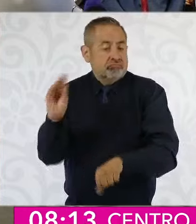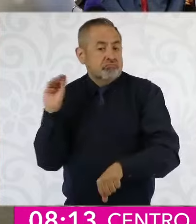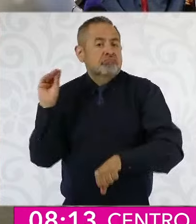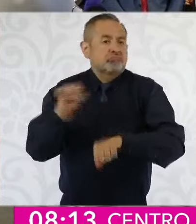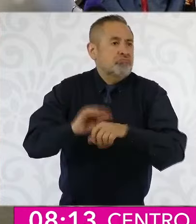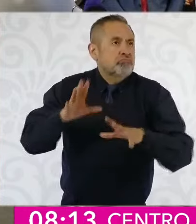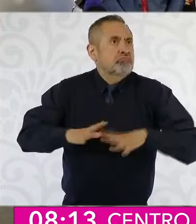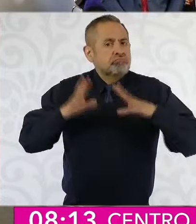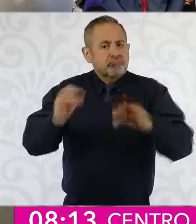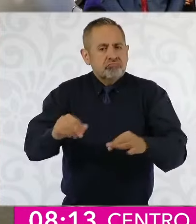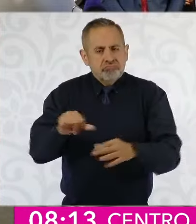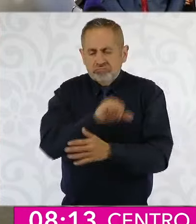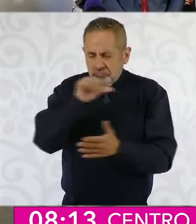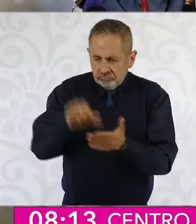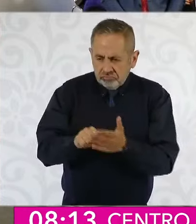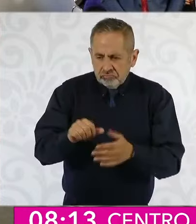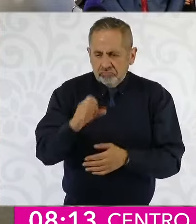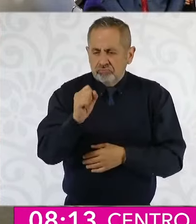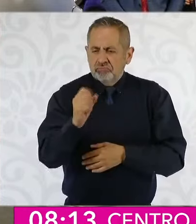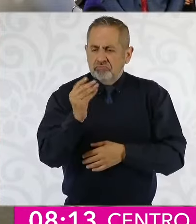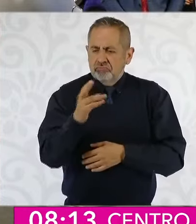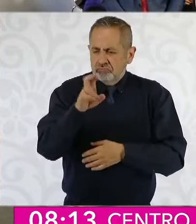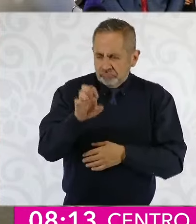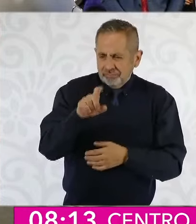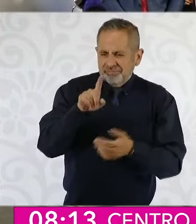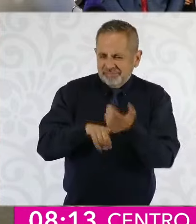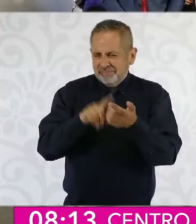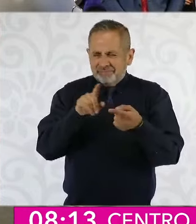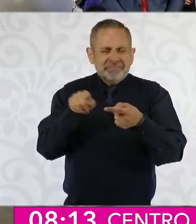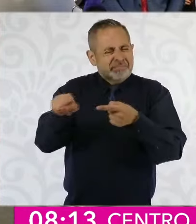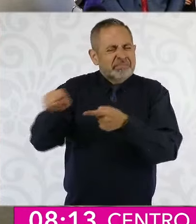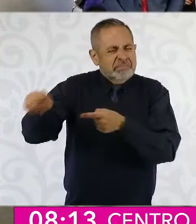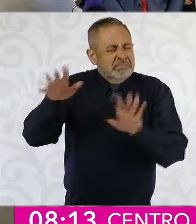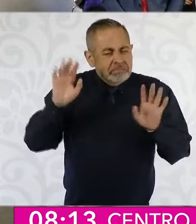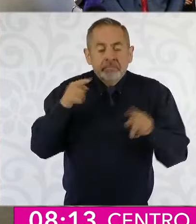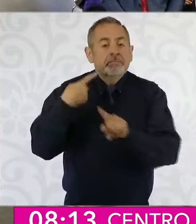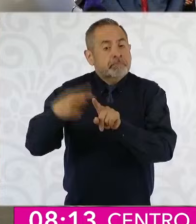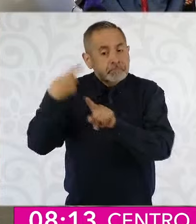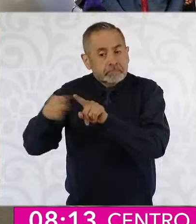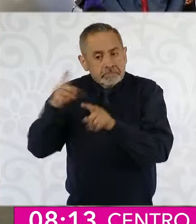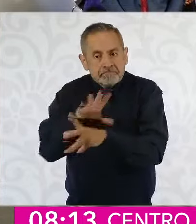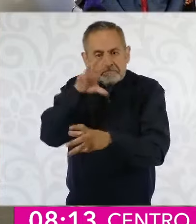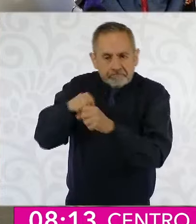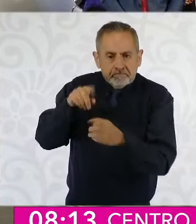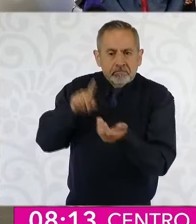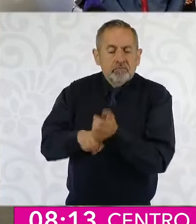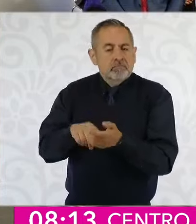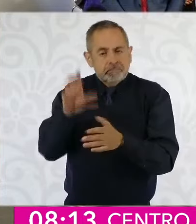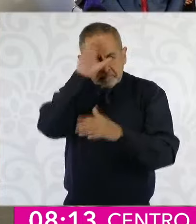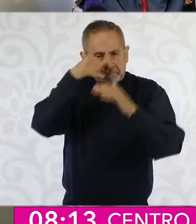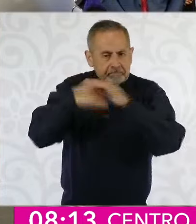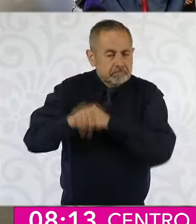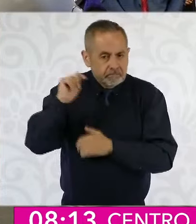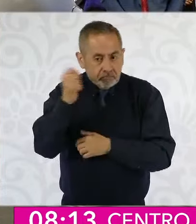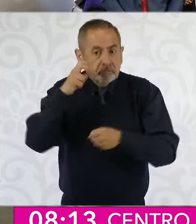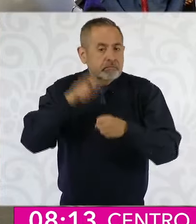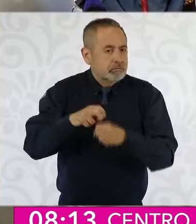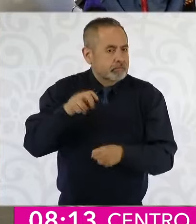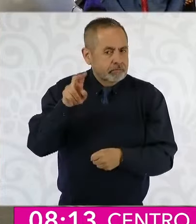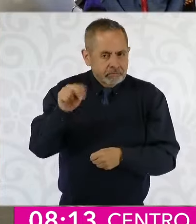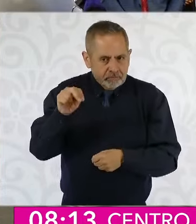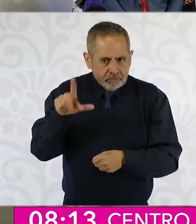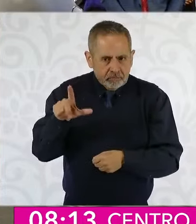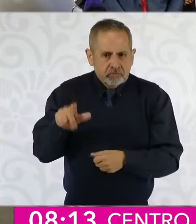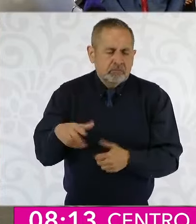centro sobre eso y además participas en el Centro de Ciencia y Tecnología en Nuevo León,